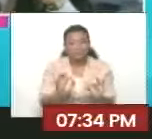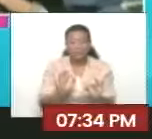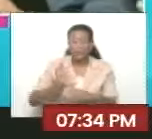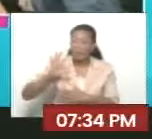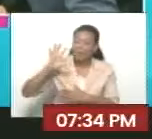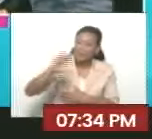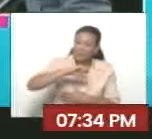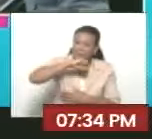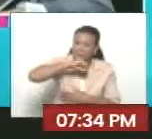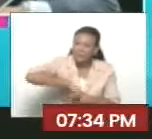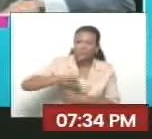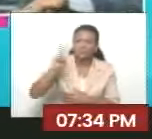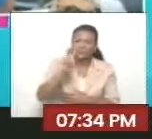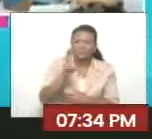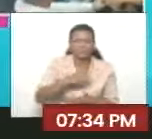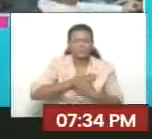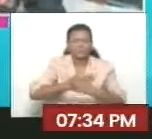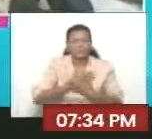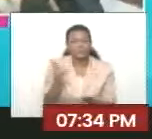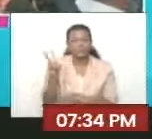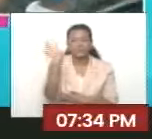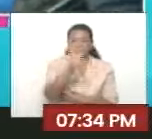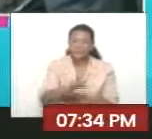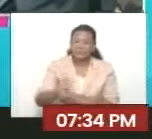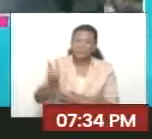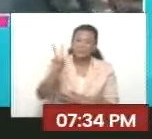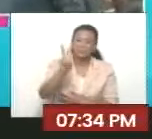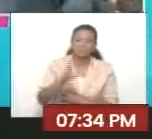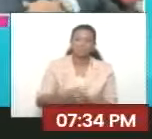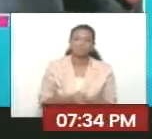patria, nuestra amada Venezuela.